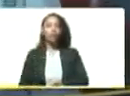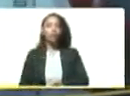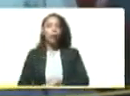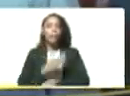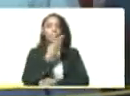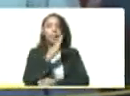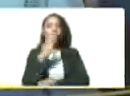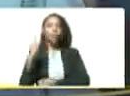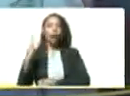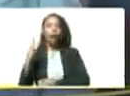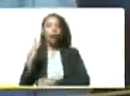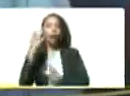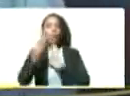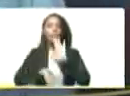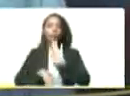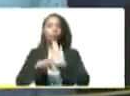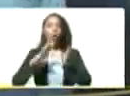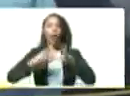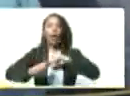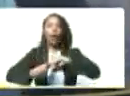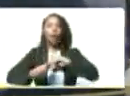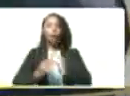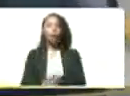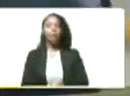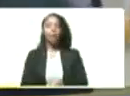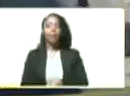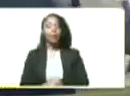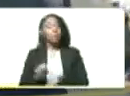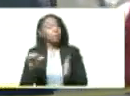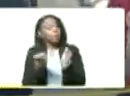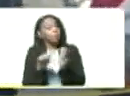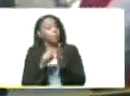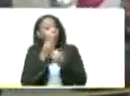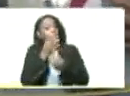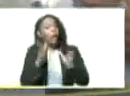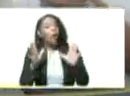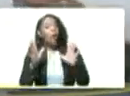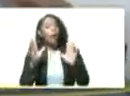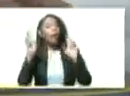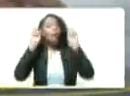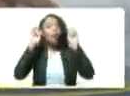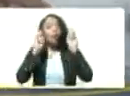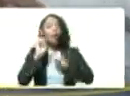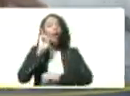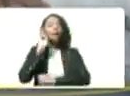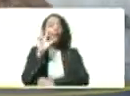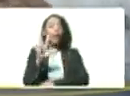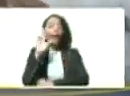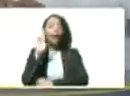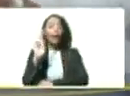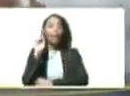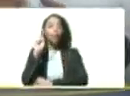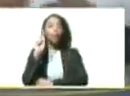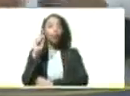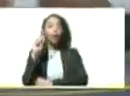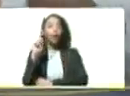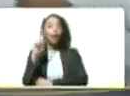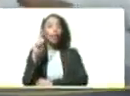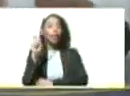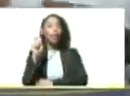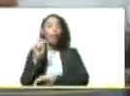bicentenario capítulo CLAC, en donde, bueno, en el marco de las 3R.NET, hemos